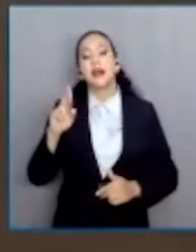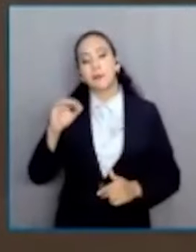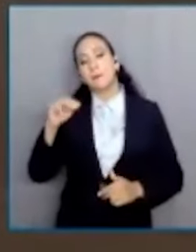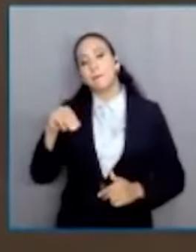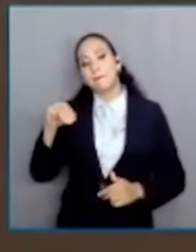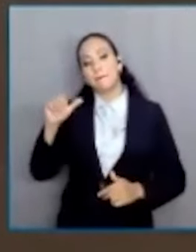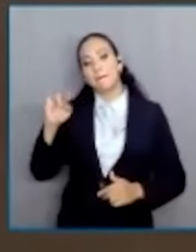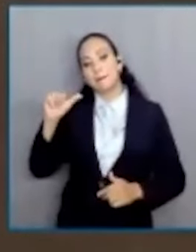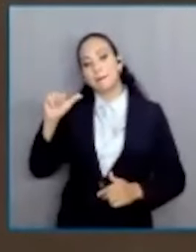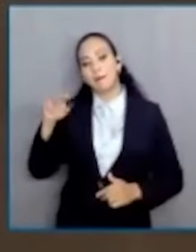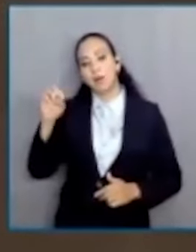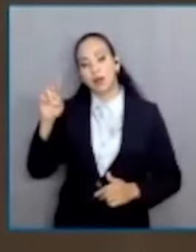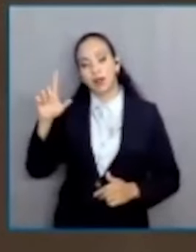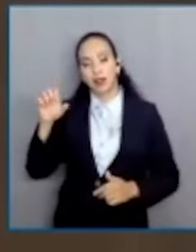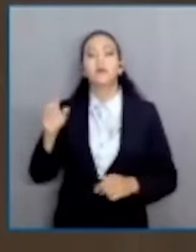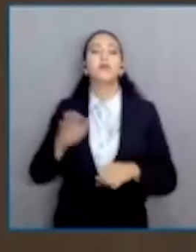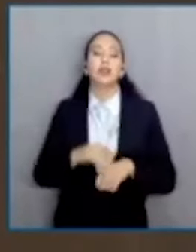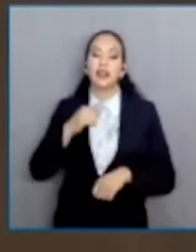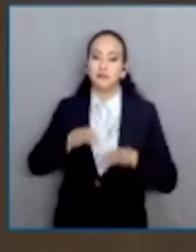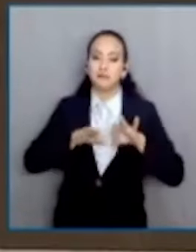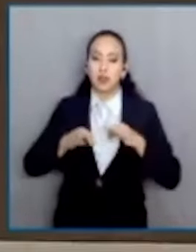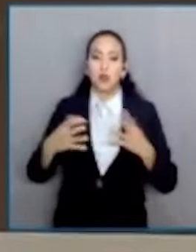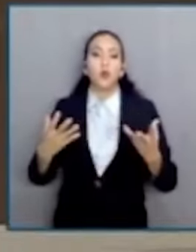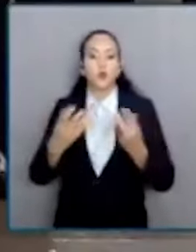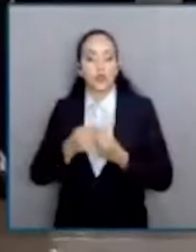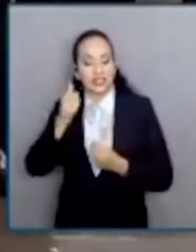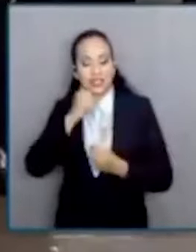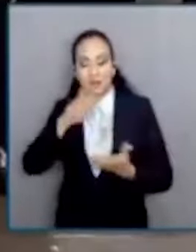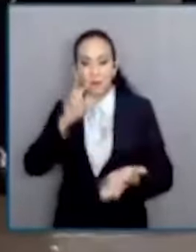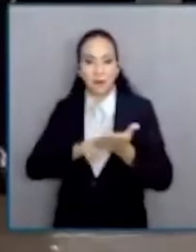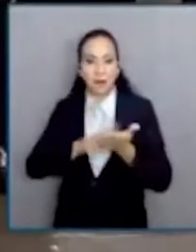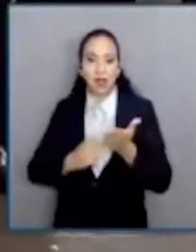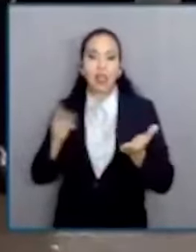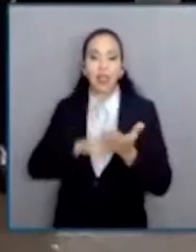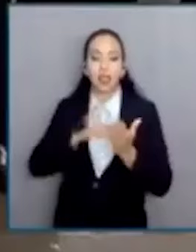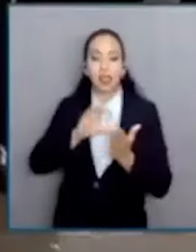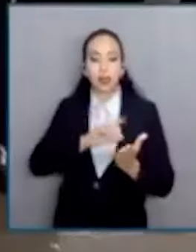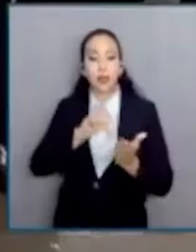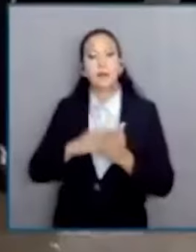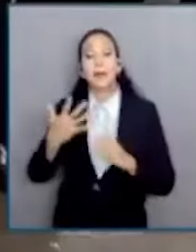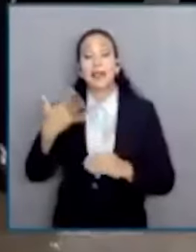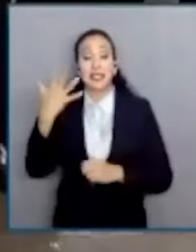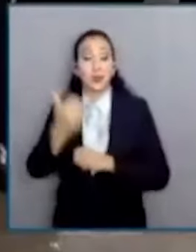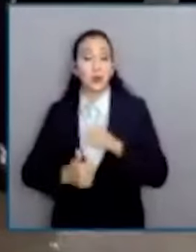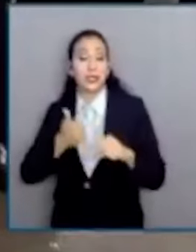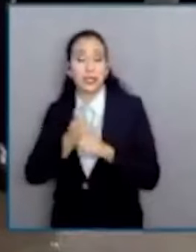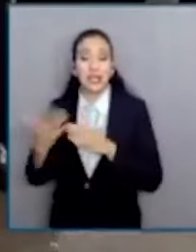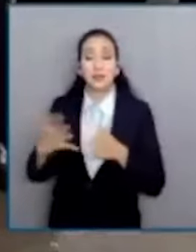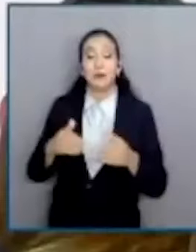mexicano por su compromiso con la defensa de los valores constitucionales en más de medio siglo al Servicio del poder